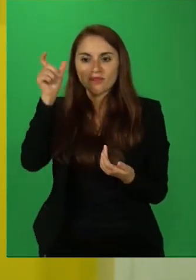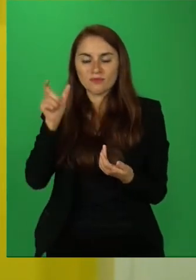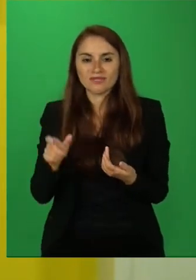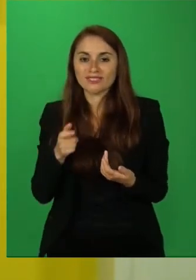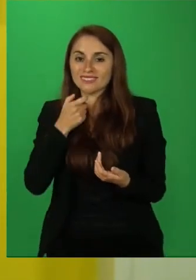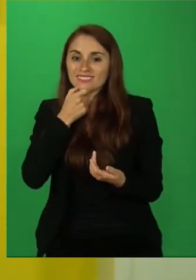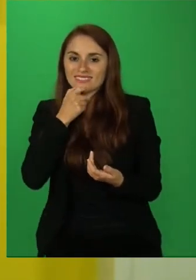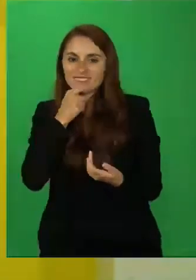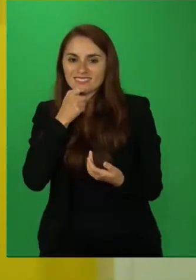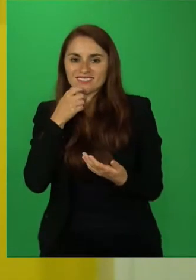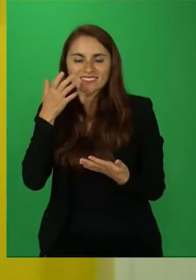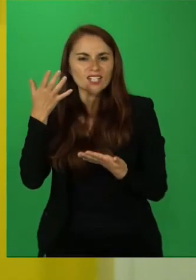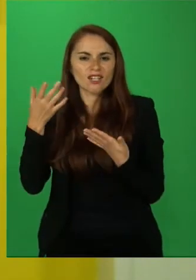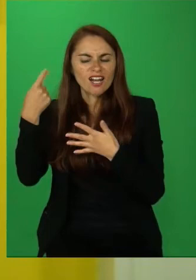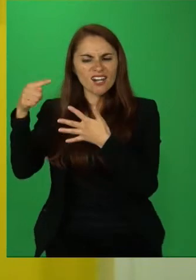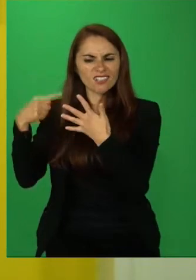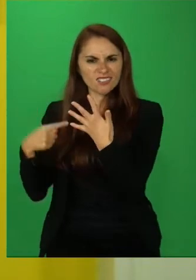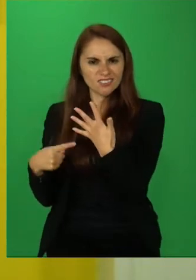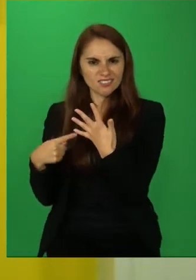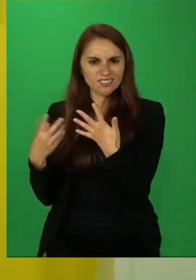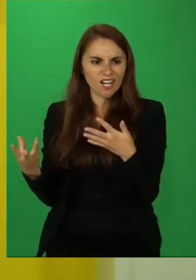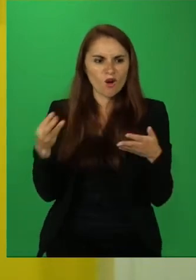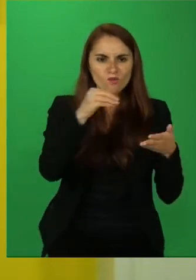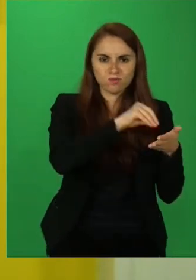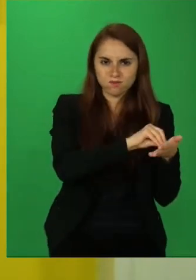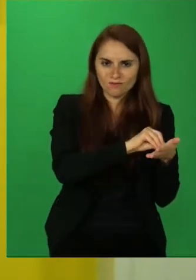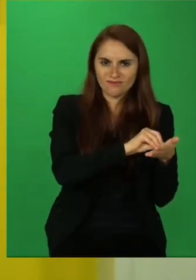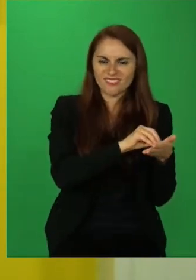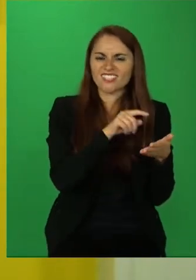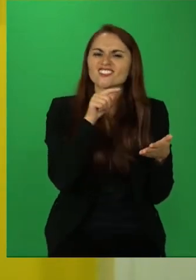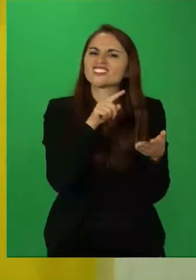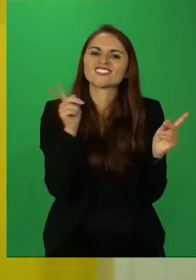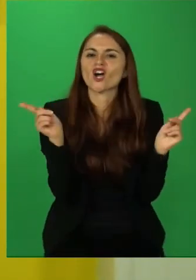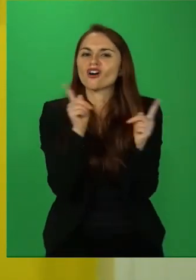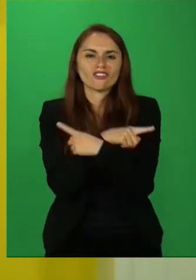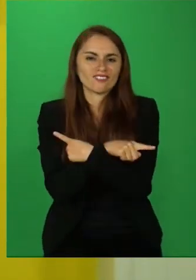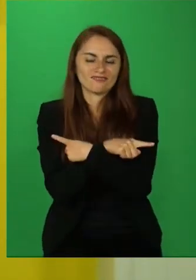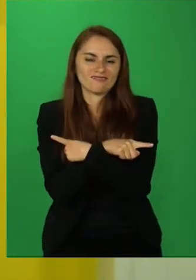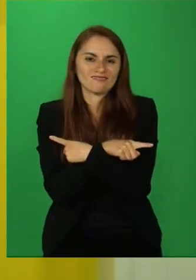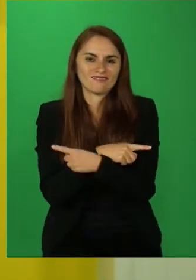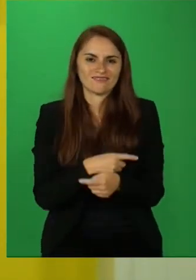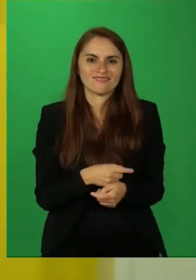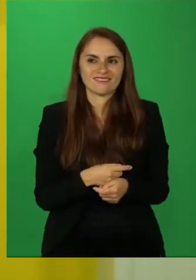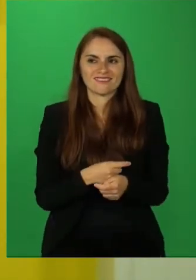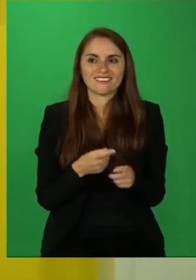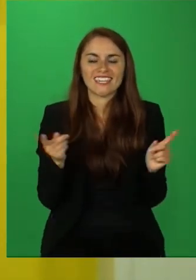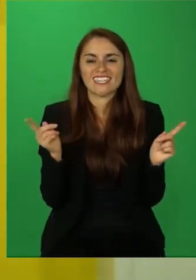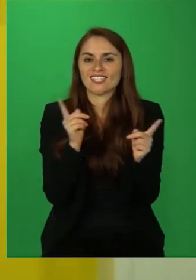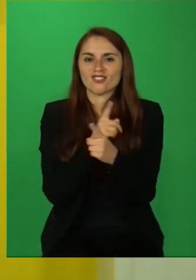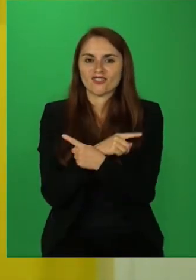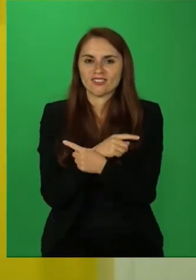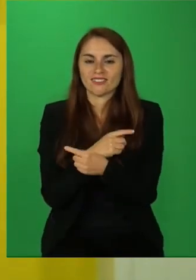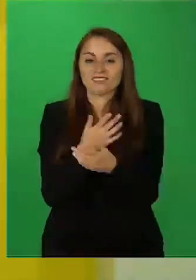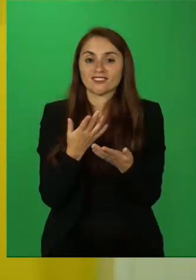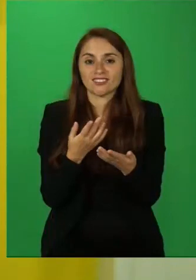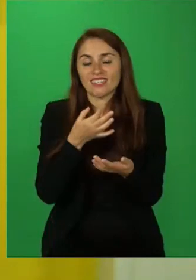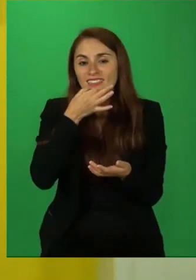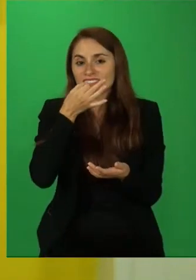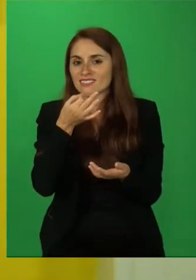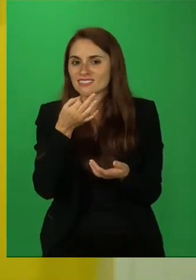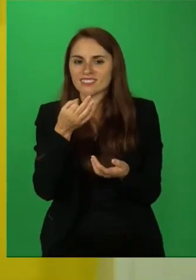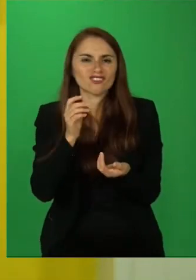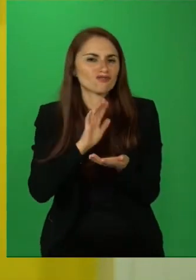ingleses, ¿sí? Por lo tanto, acá lo que hace Enzo Boloco es ironizar. ¿Y qué es lo que es una ironía? Es